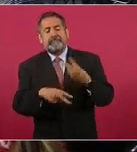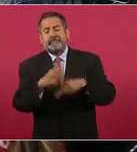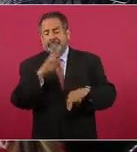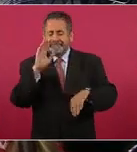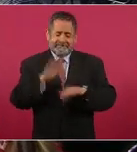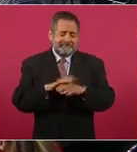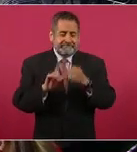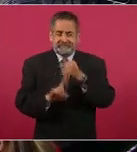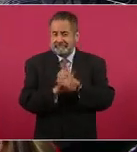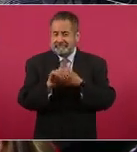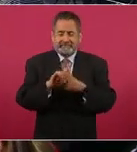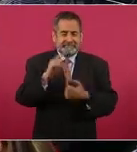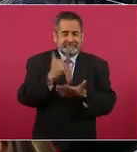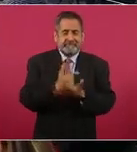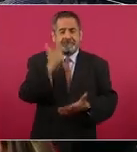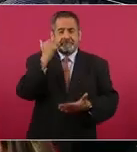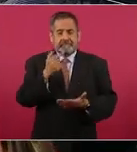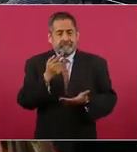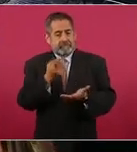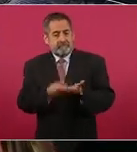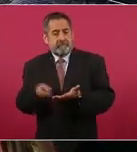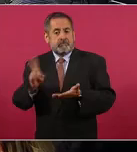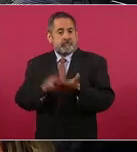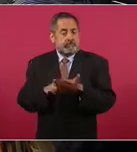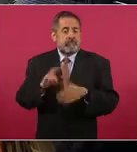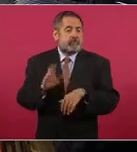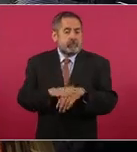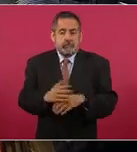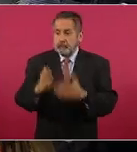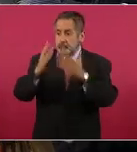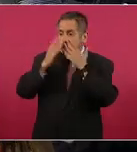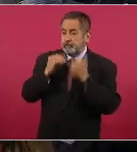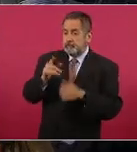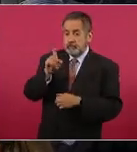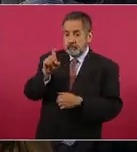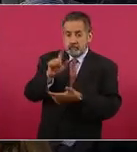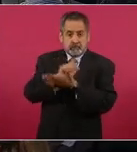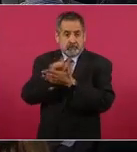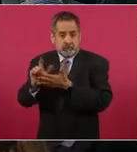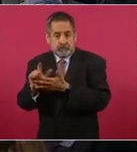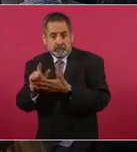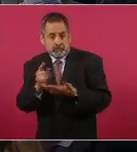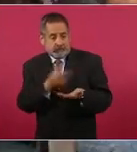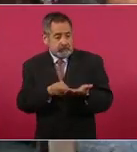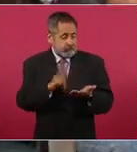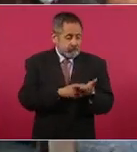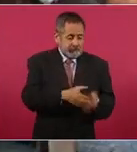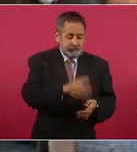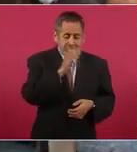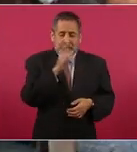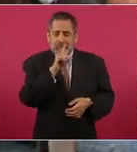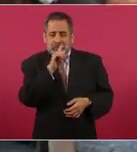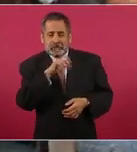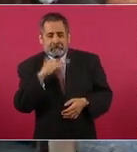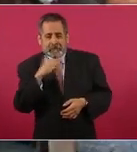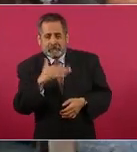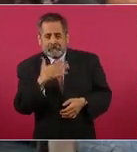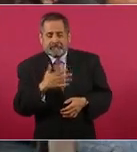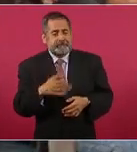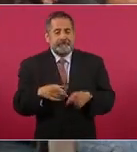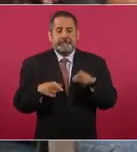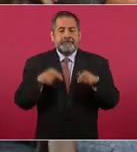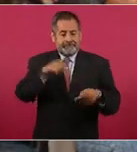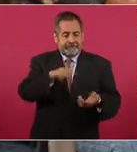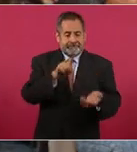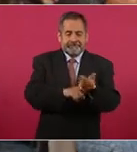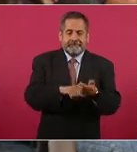un grave problema paralelo de salud a la falta del agua potable. Señor presidente, me dijo que hay